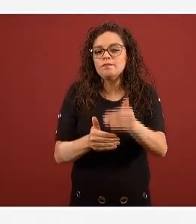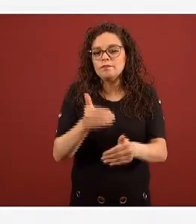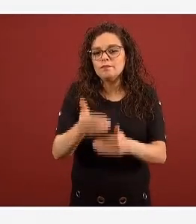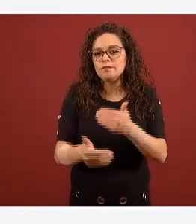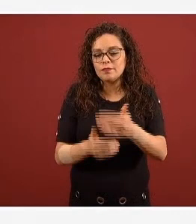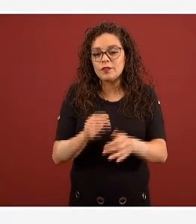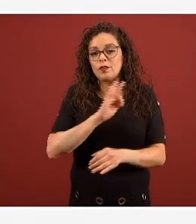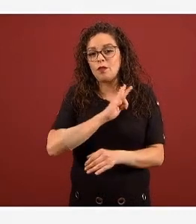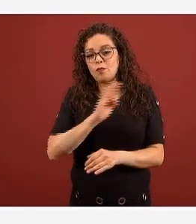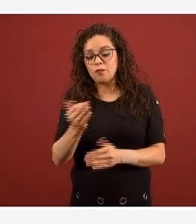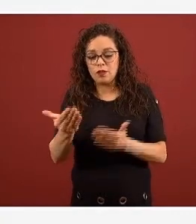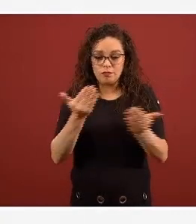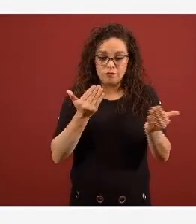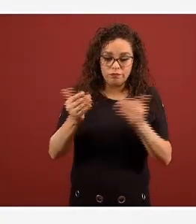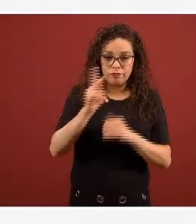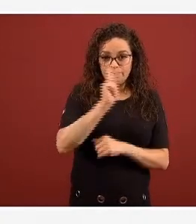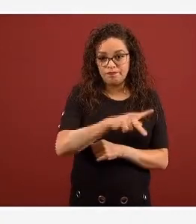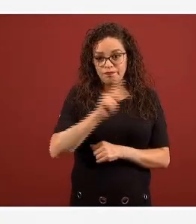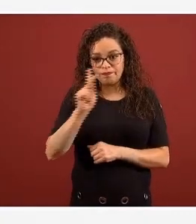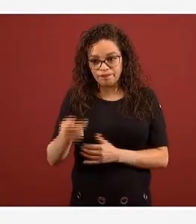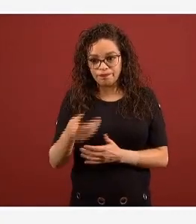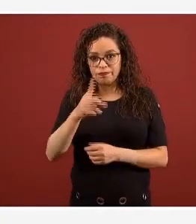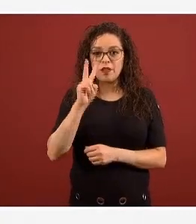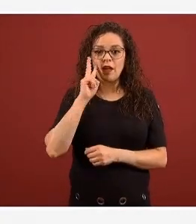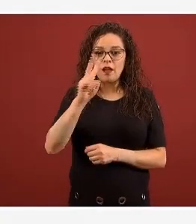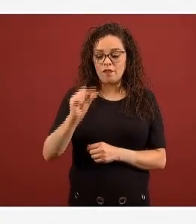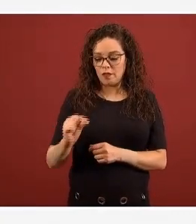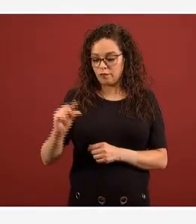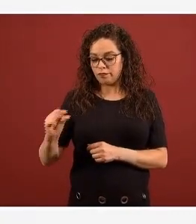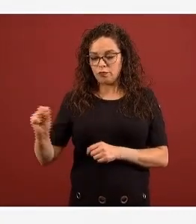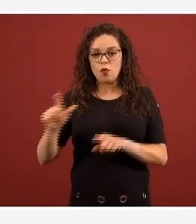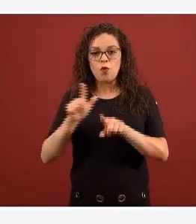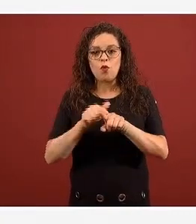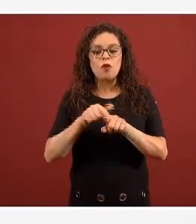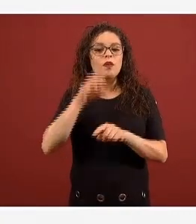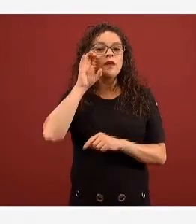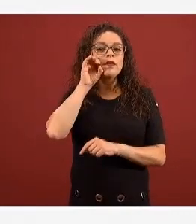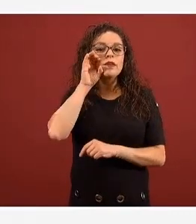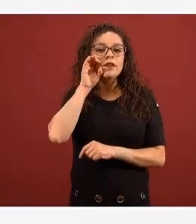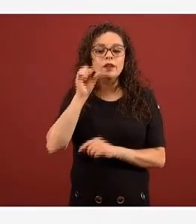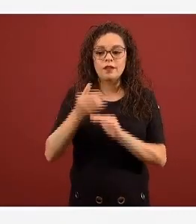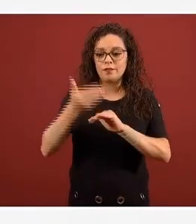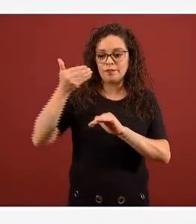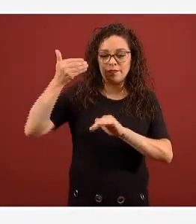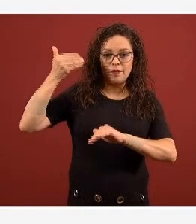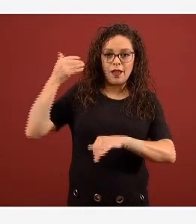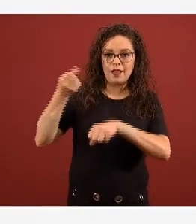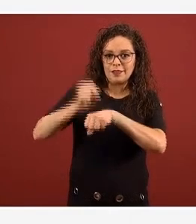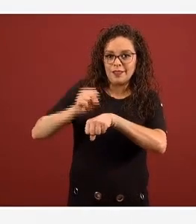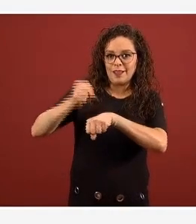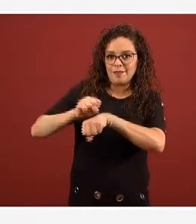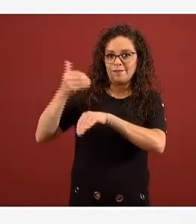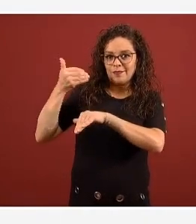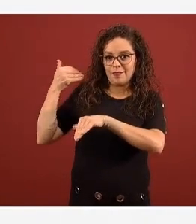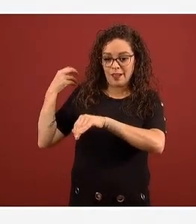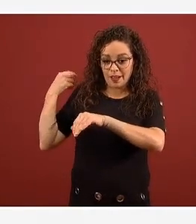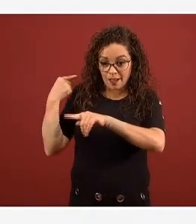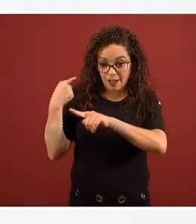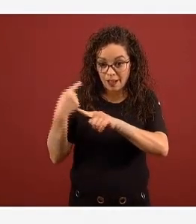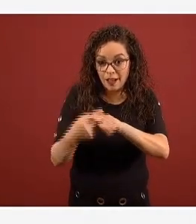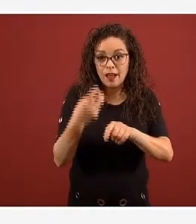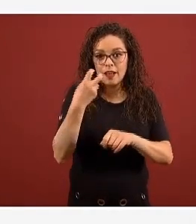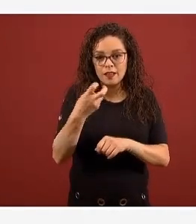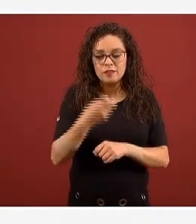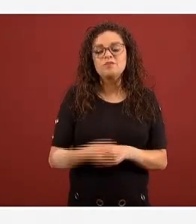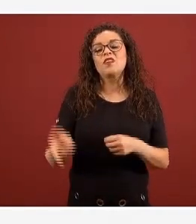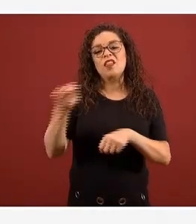si ven la gráfica de barras naranjas en la parte inferior, en semanas previas, pero cada día es